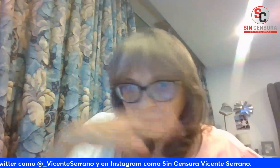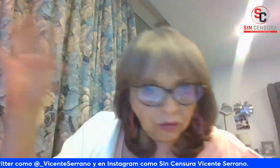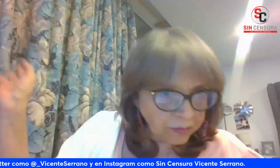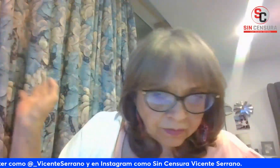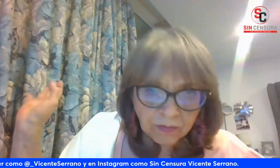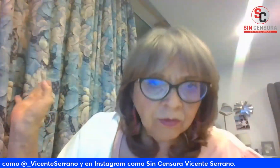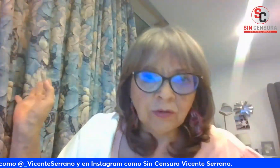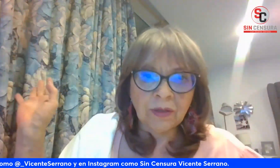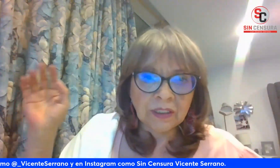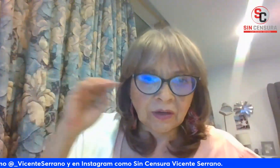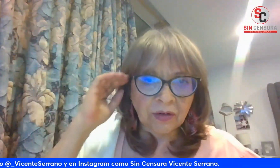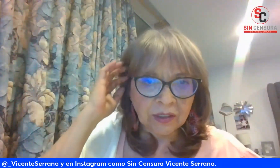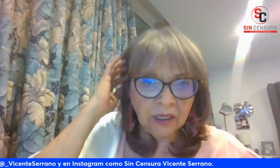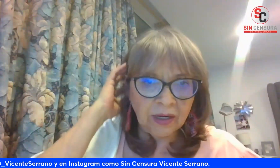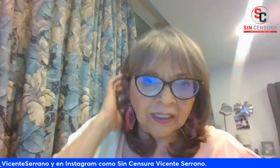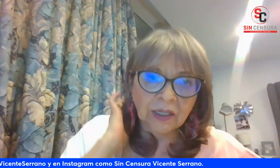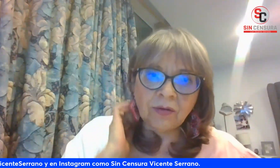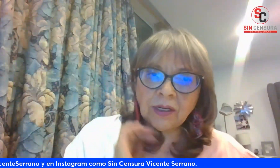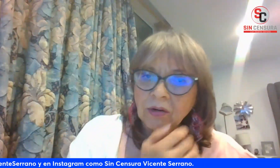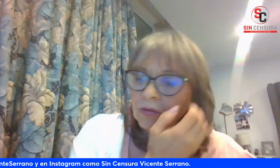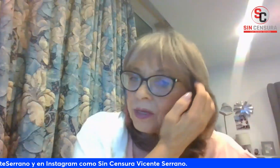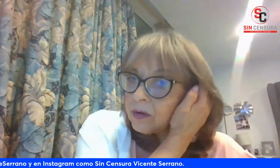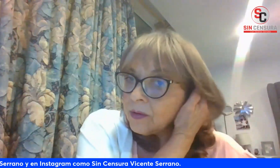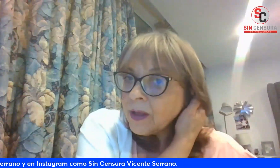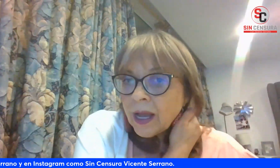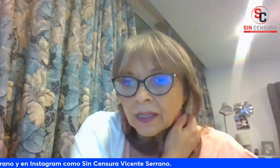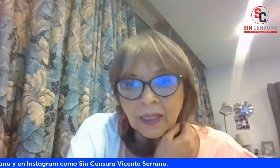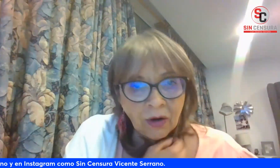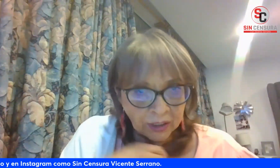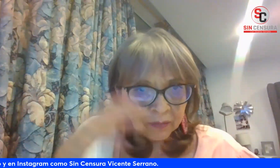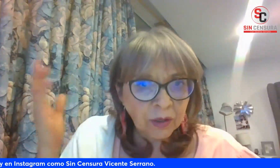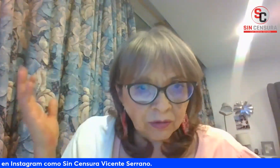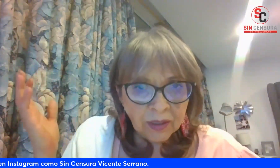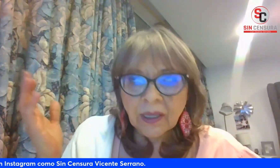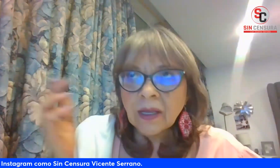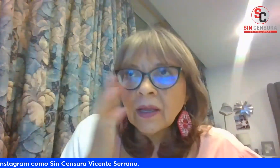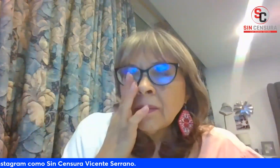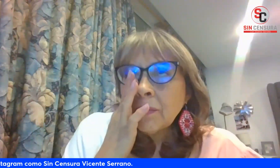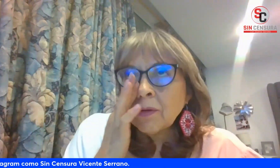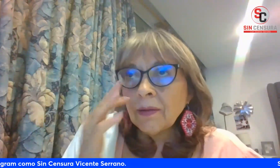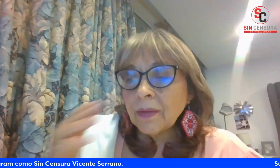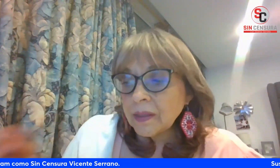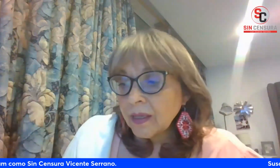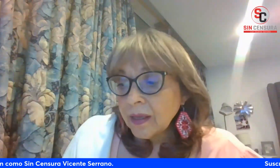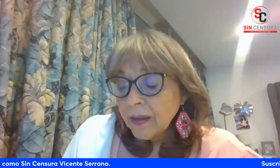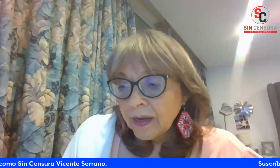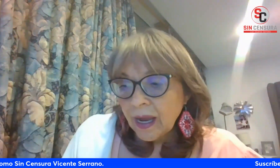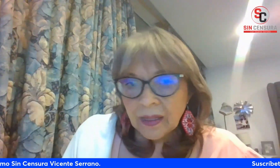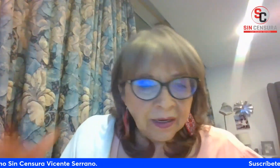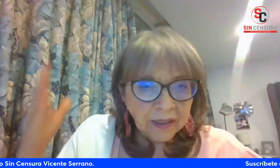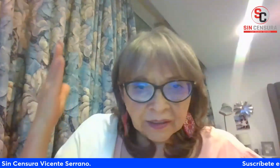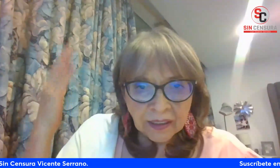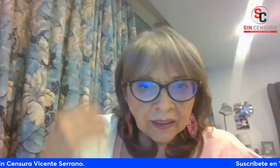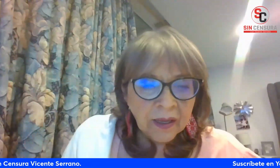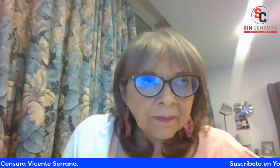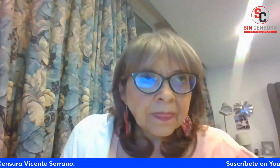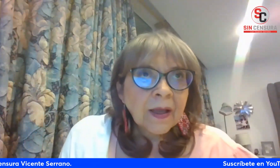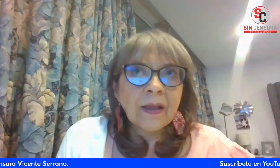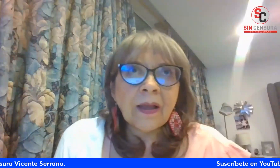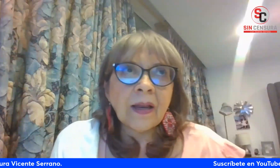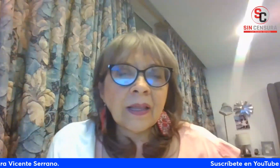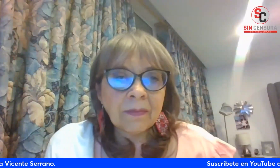por supuesto, mucho más extraordinarias que casi cualquier gobierno anterior, exceptuando el de probablemente Cárdenas